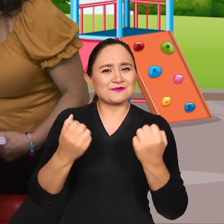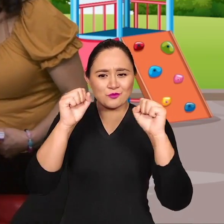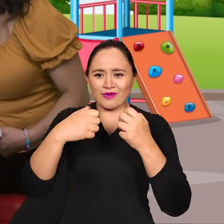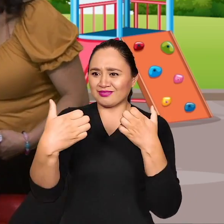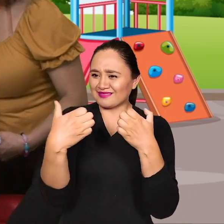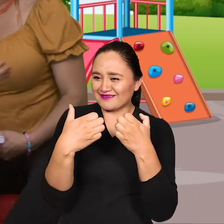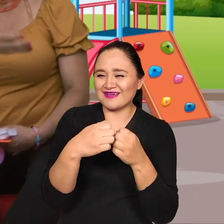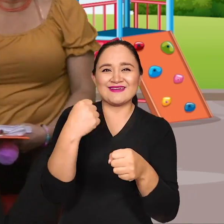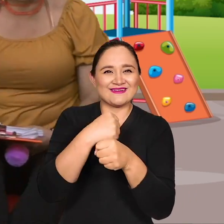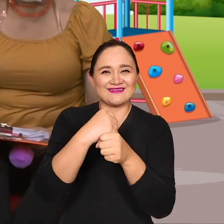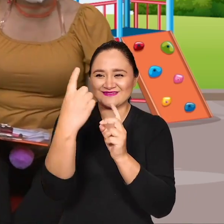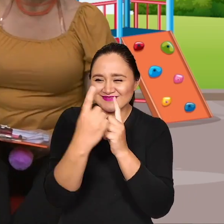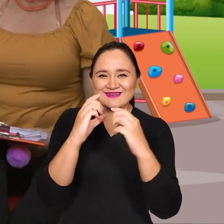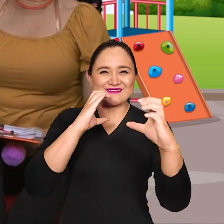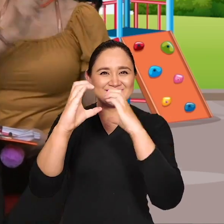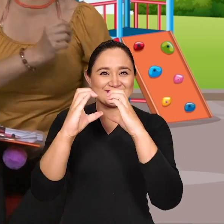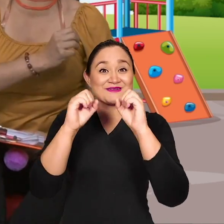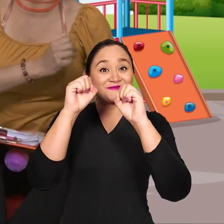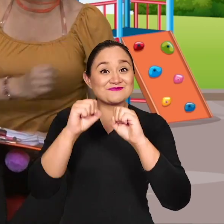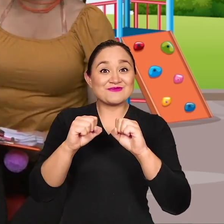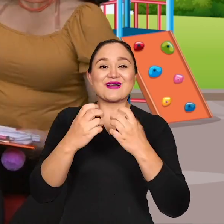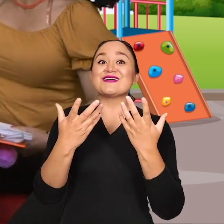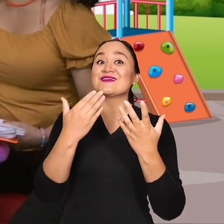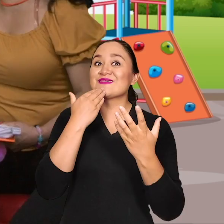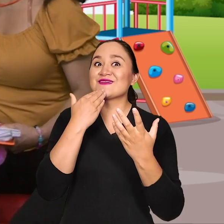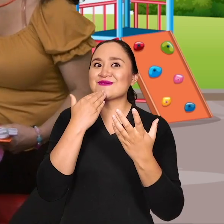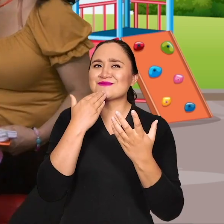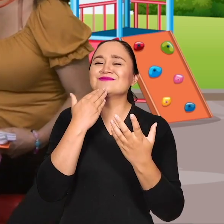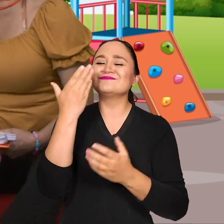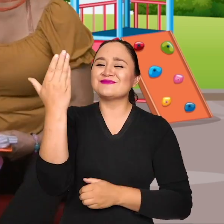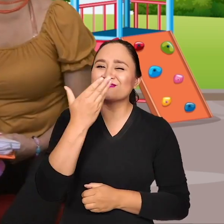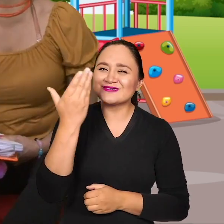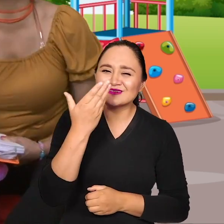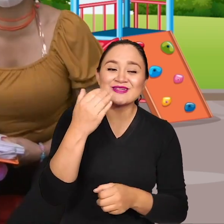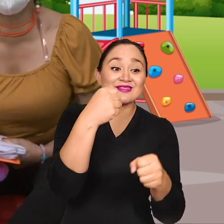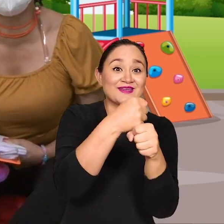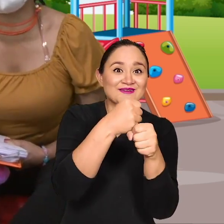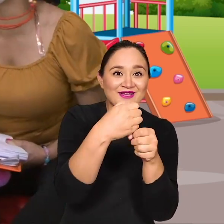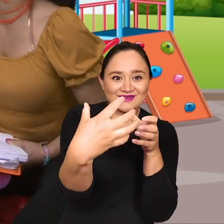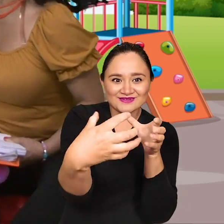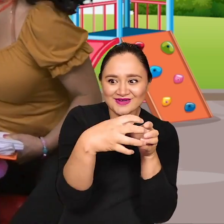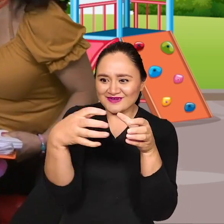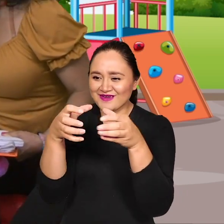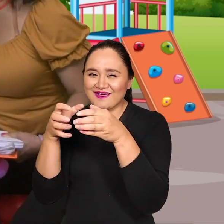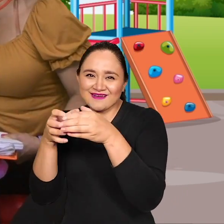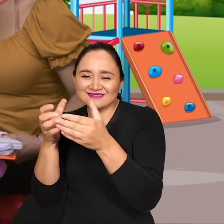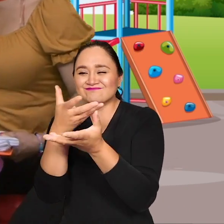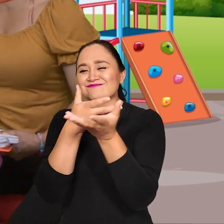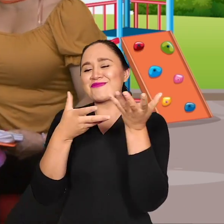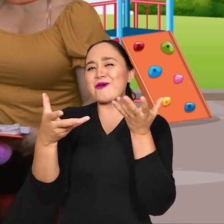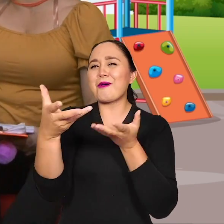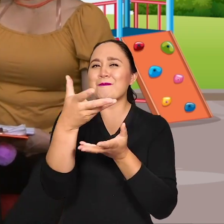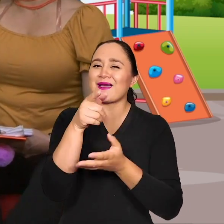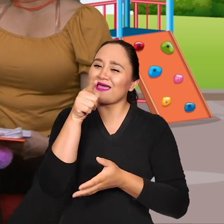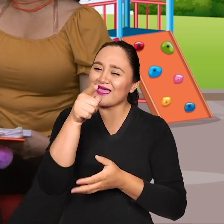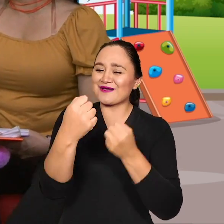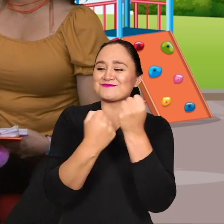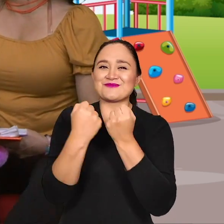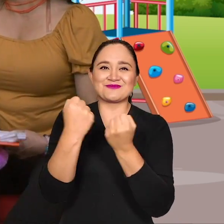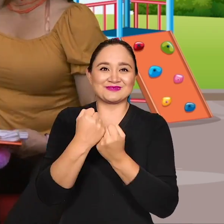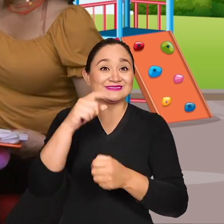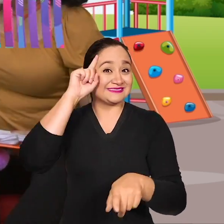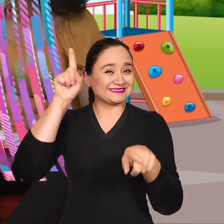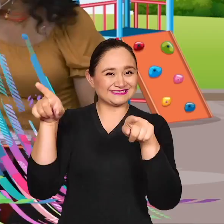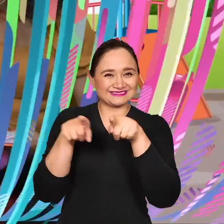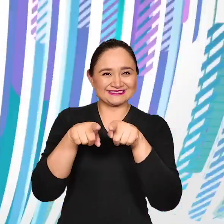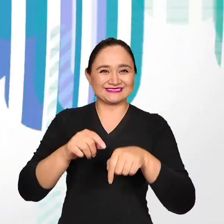para conversar. Esto se puede lograr cuando los profes trabajamos juntos, colaborativamente. ¡De